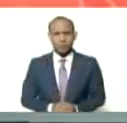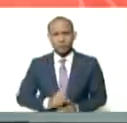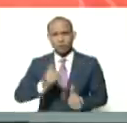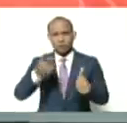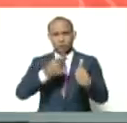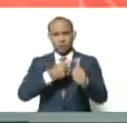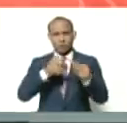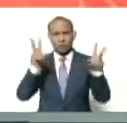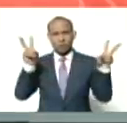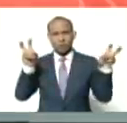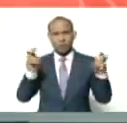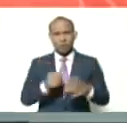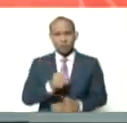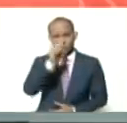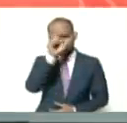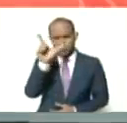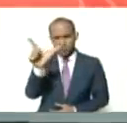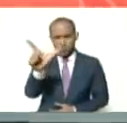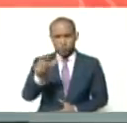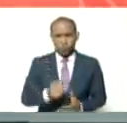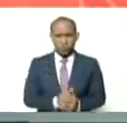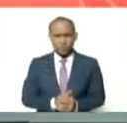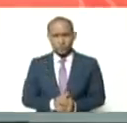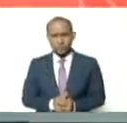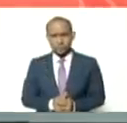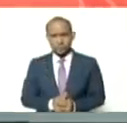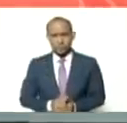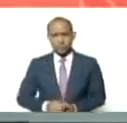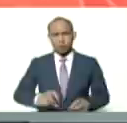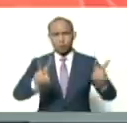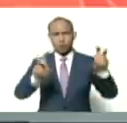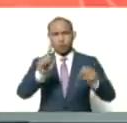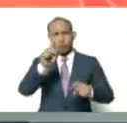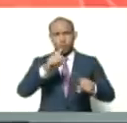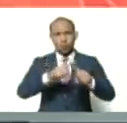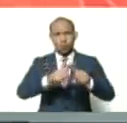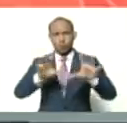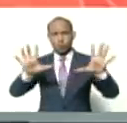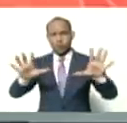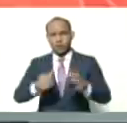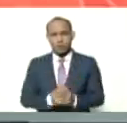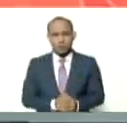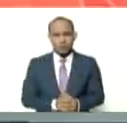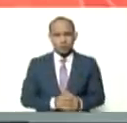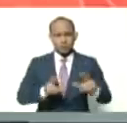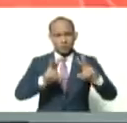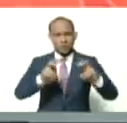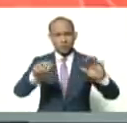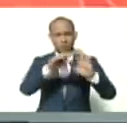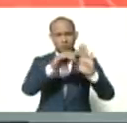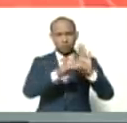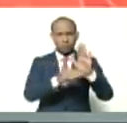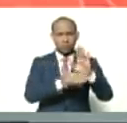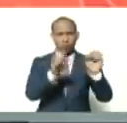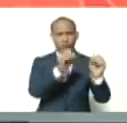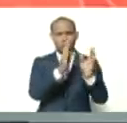tema, el partido, el nuevo 1x10 y la revisión de las estructuras